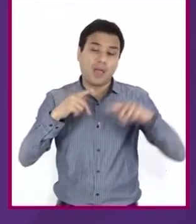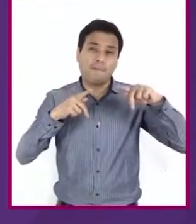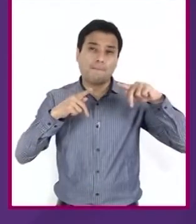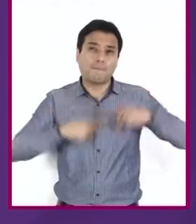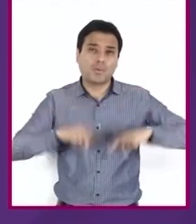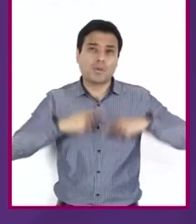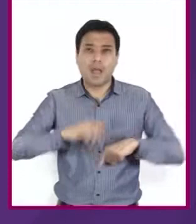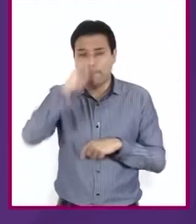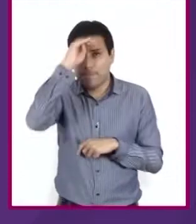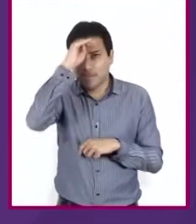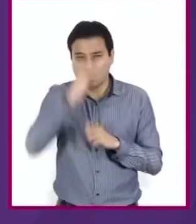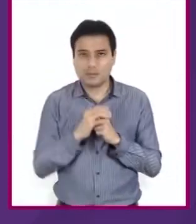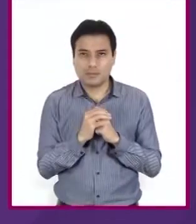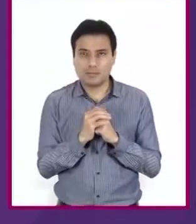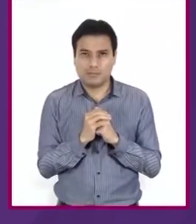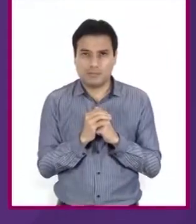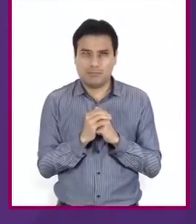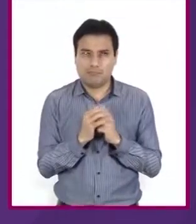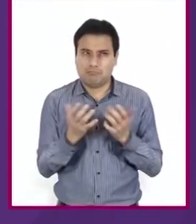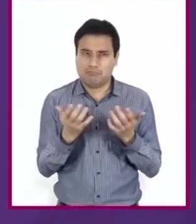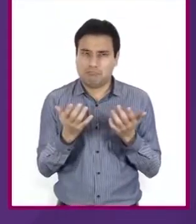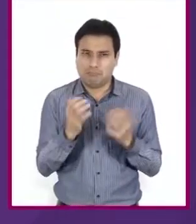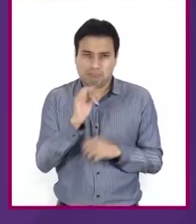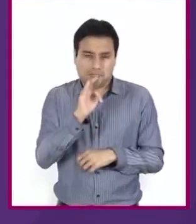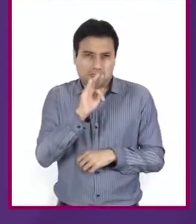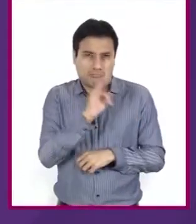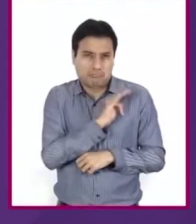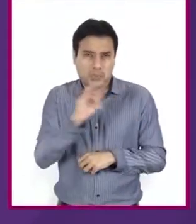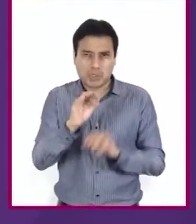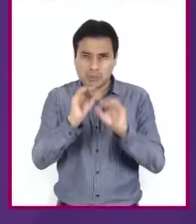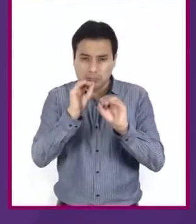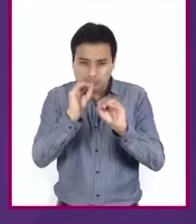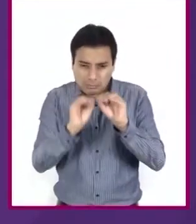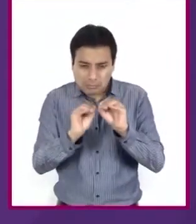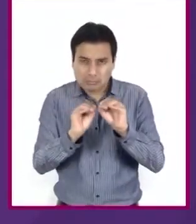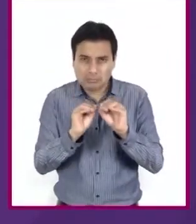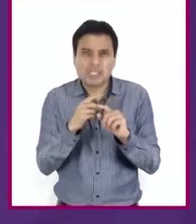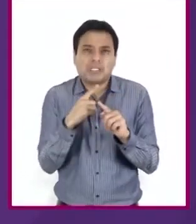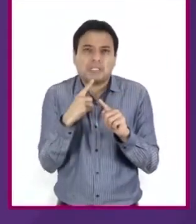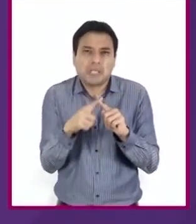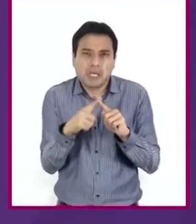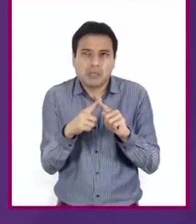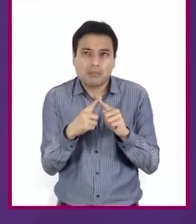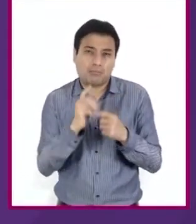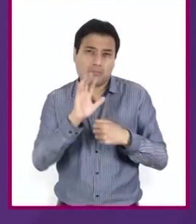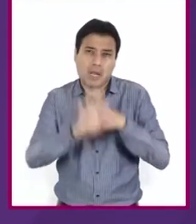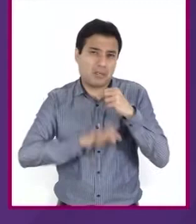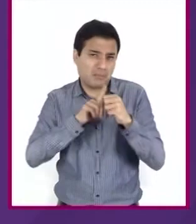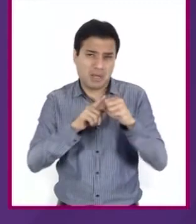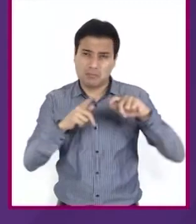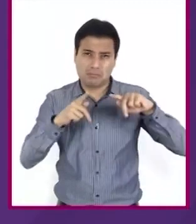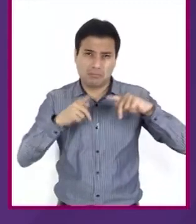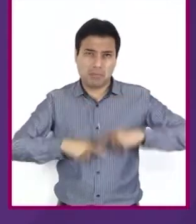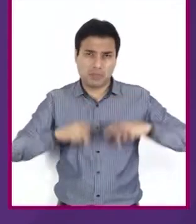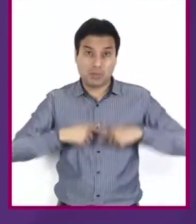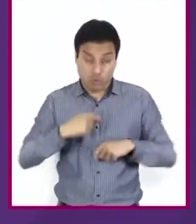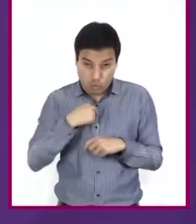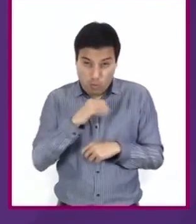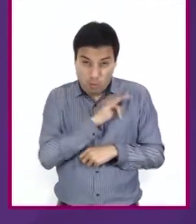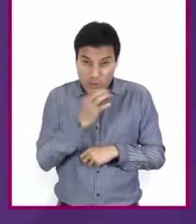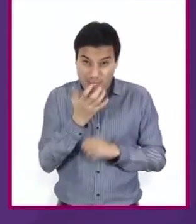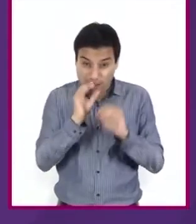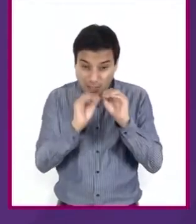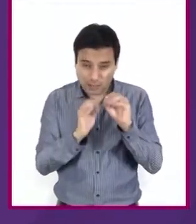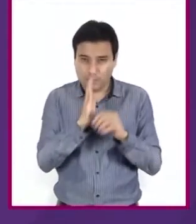orgánicas solo podían ser sintetizadas por organismos vivos. No podían ser producidas en laboratorios.